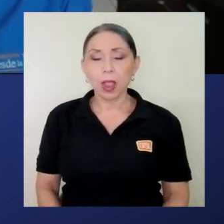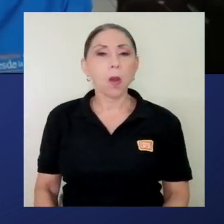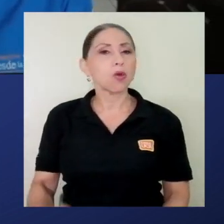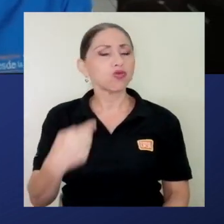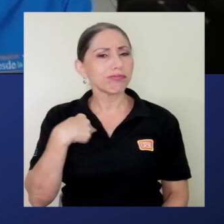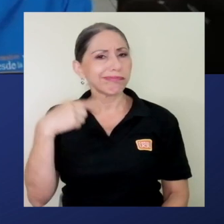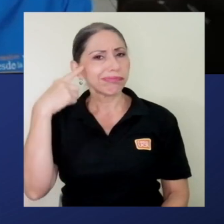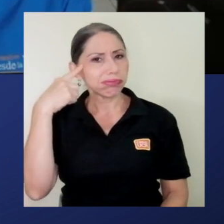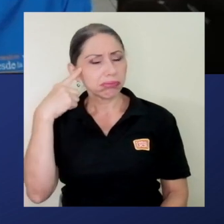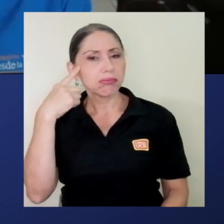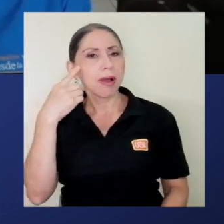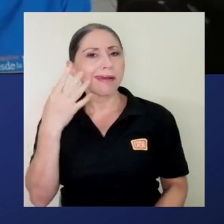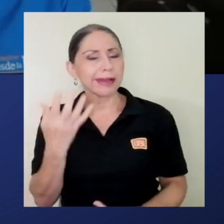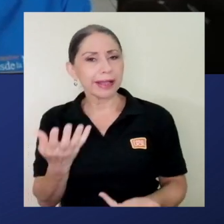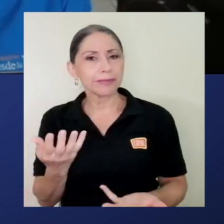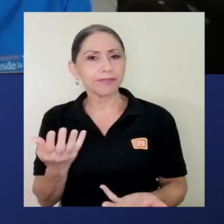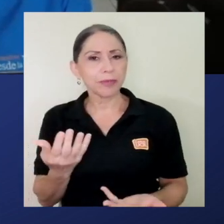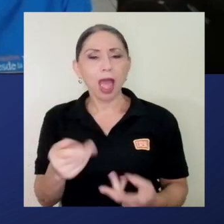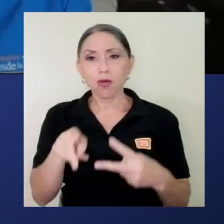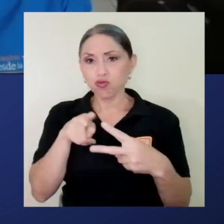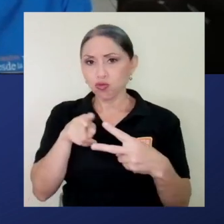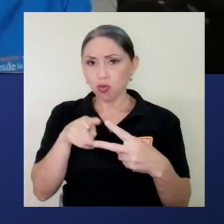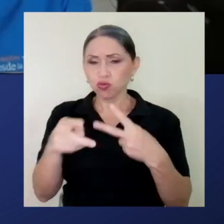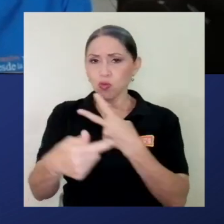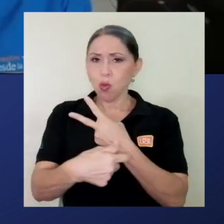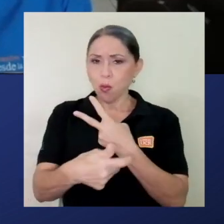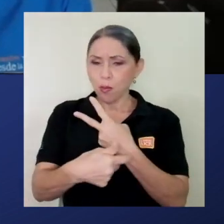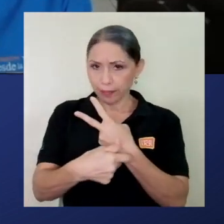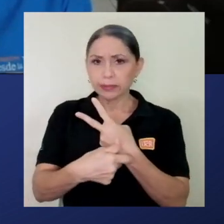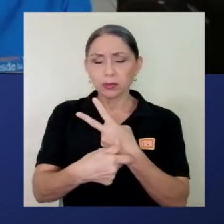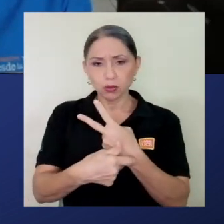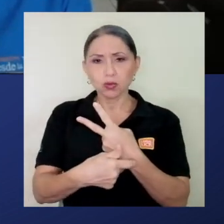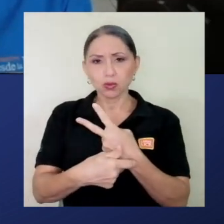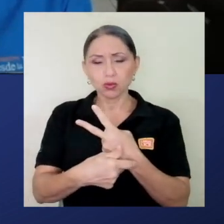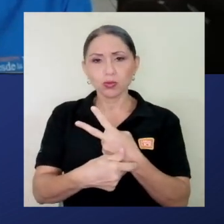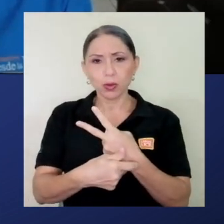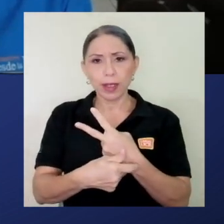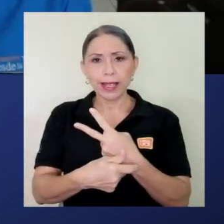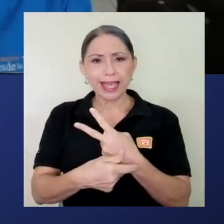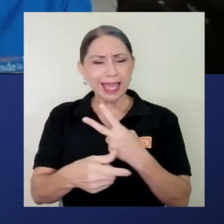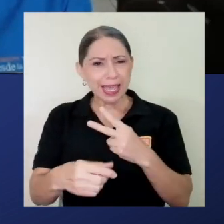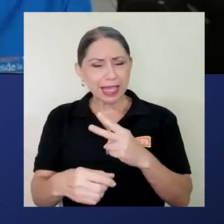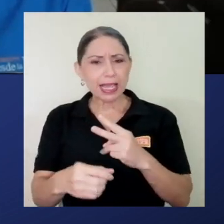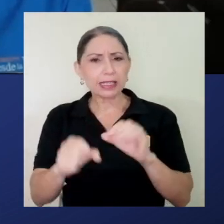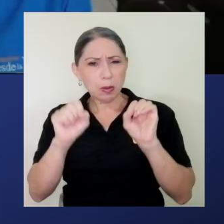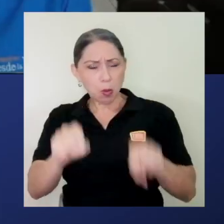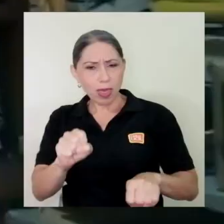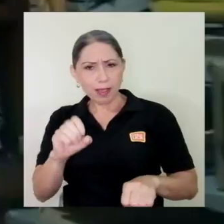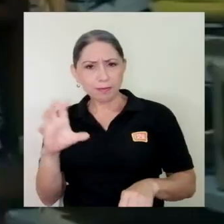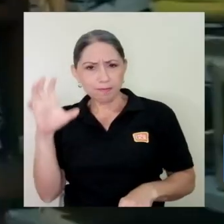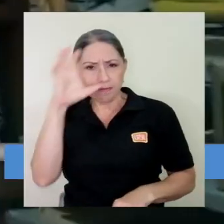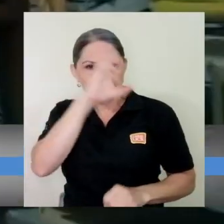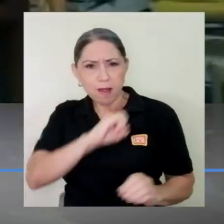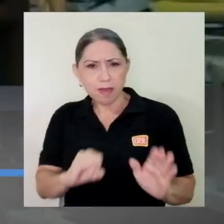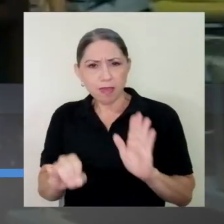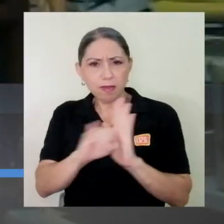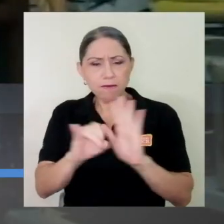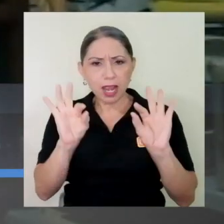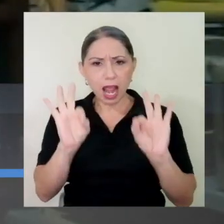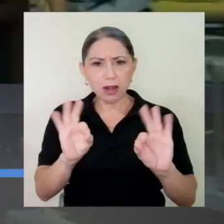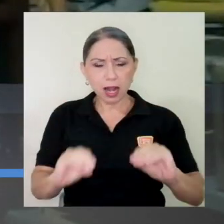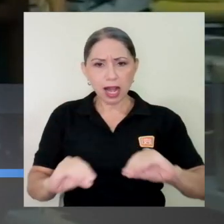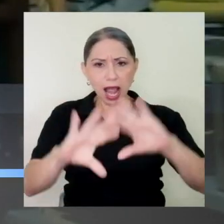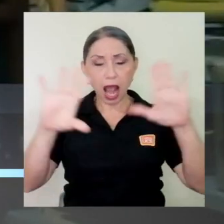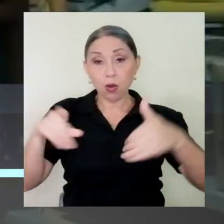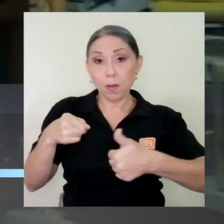Bueno, a mí me parece que hay dos momentos muy claramente identificables. El primero